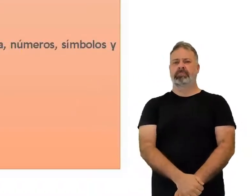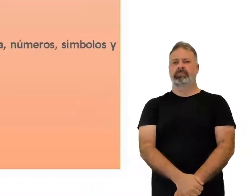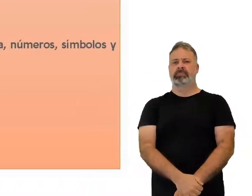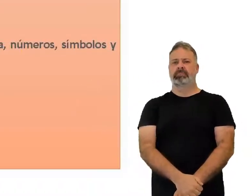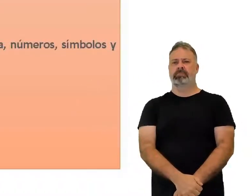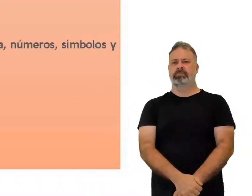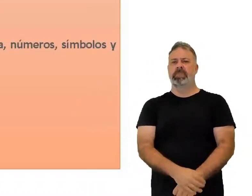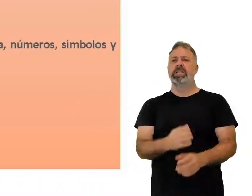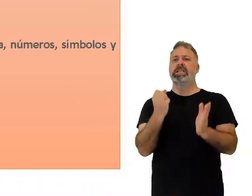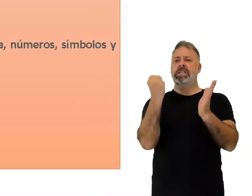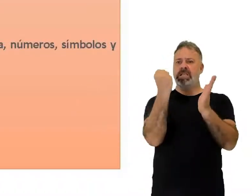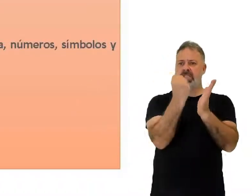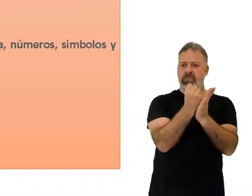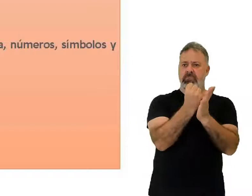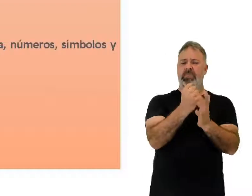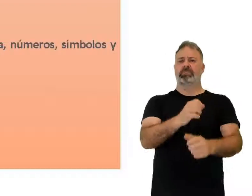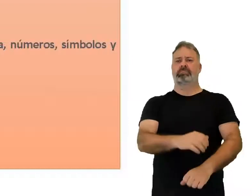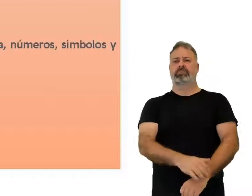y símbolos